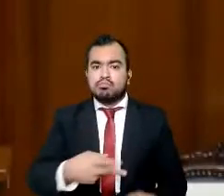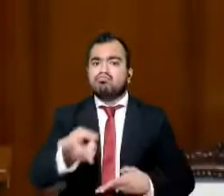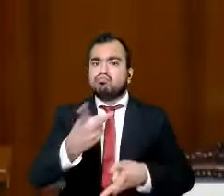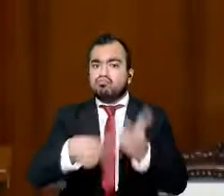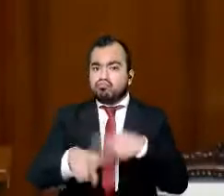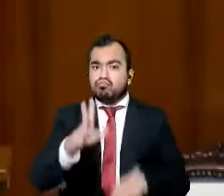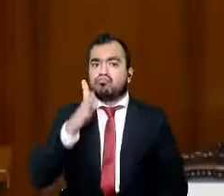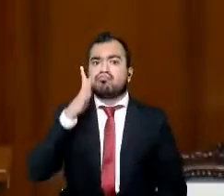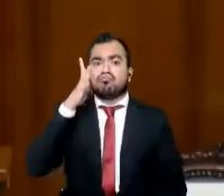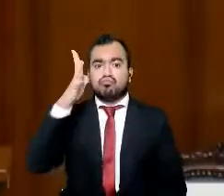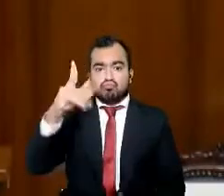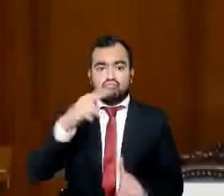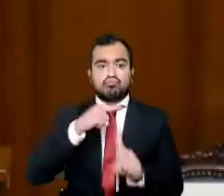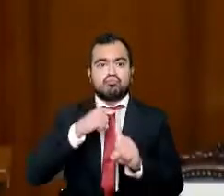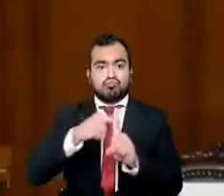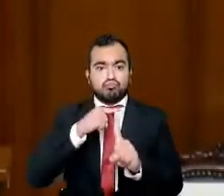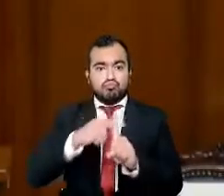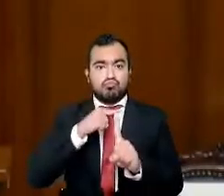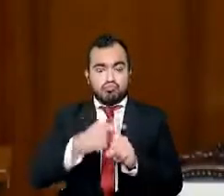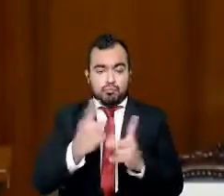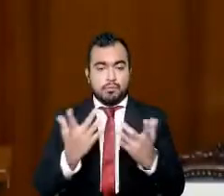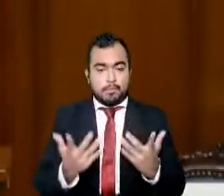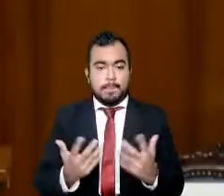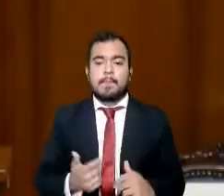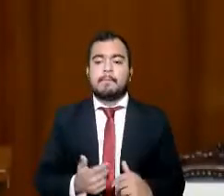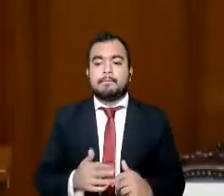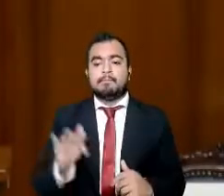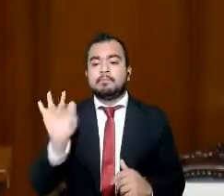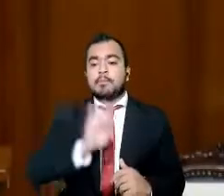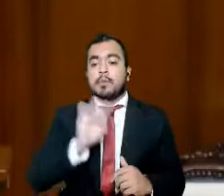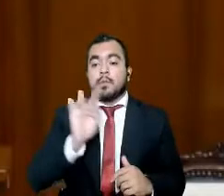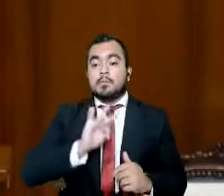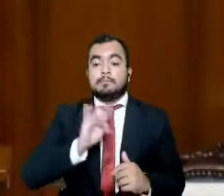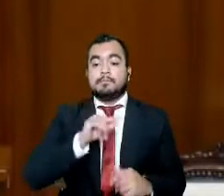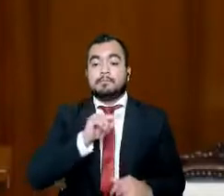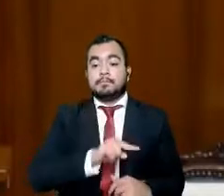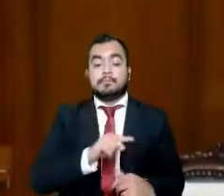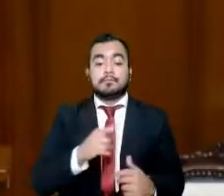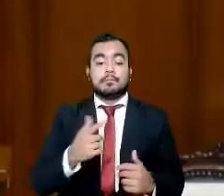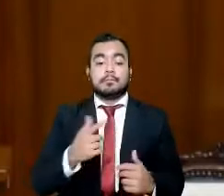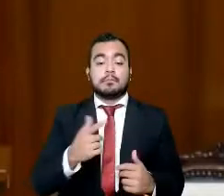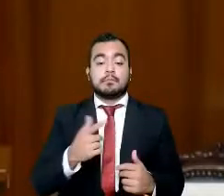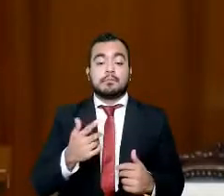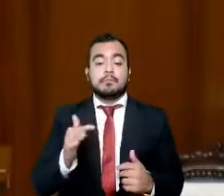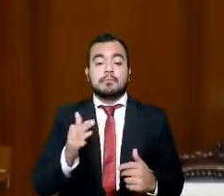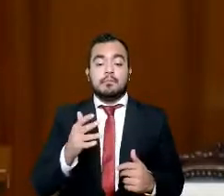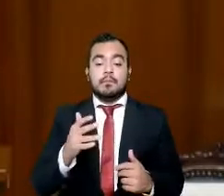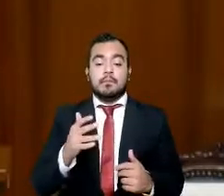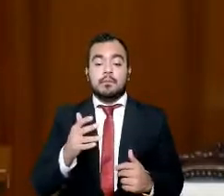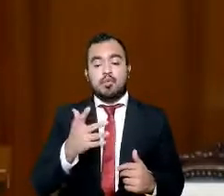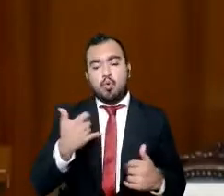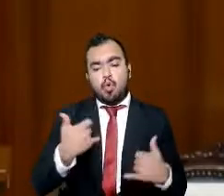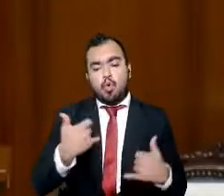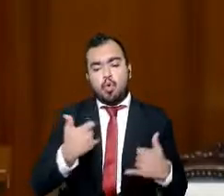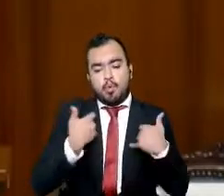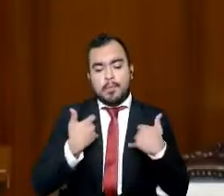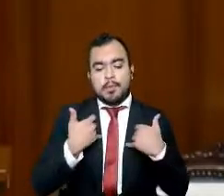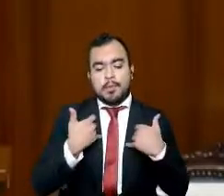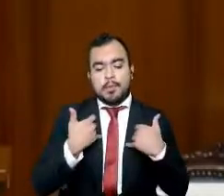Difícilmente un joven que tenga en los pies o en las manos un balón tendrá un arma.